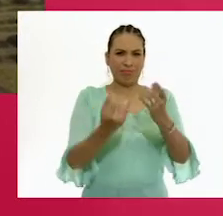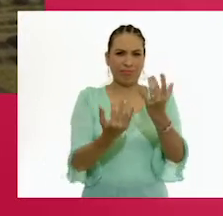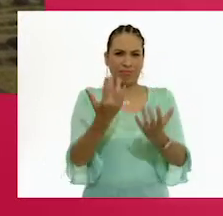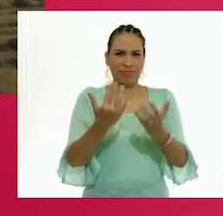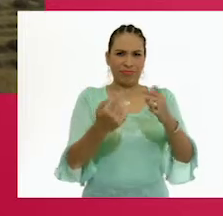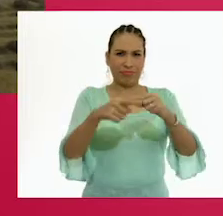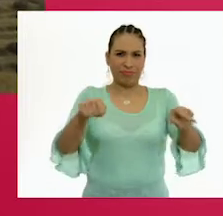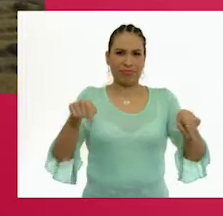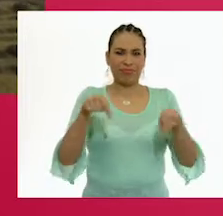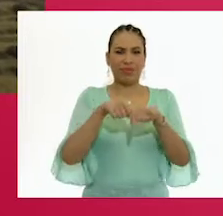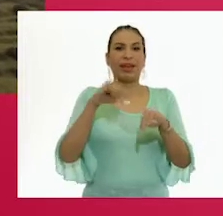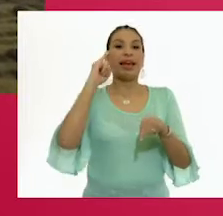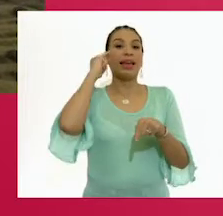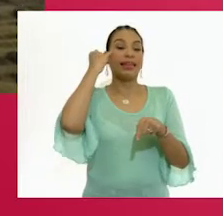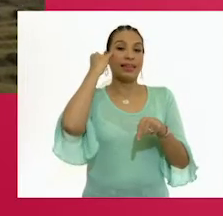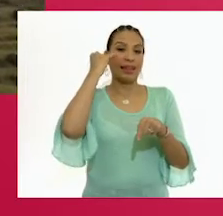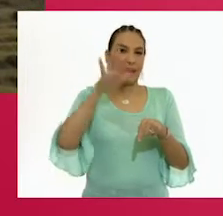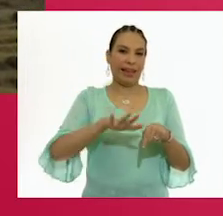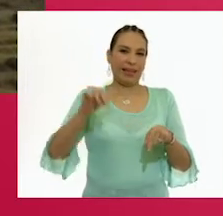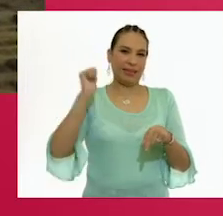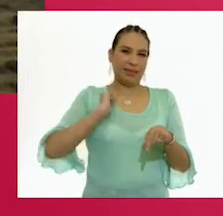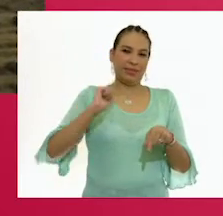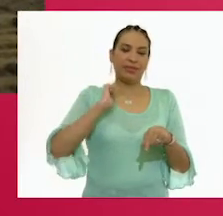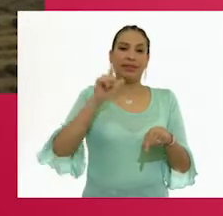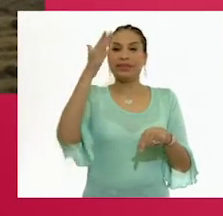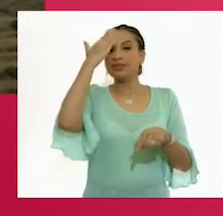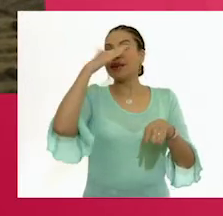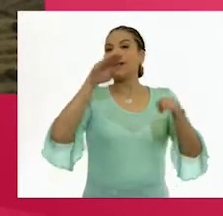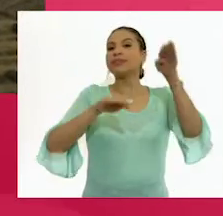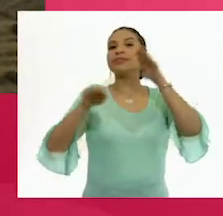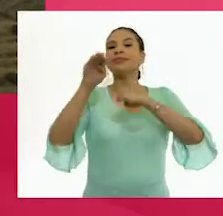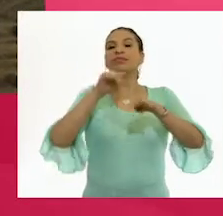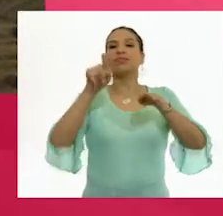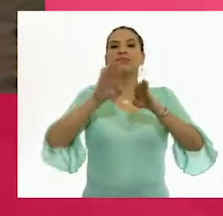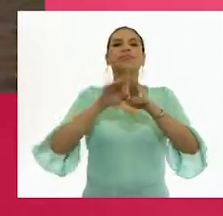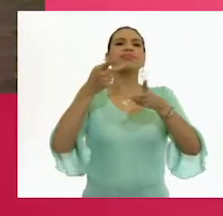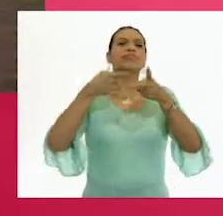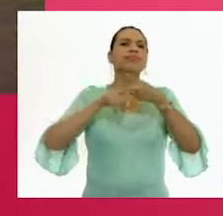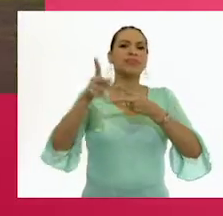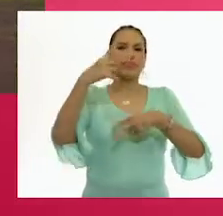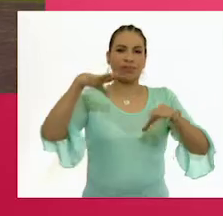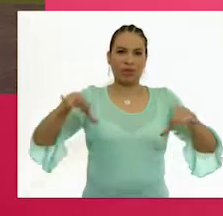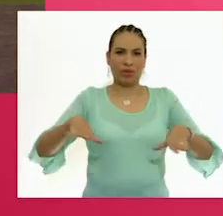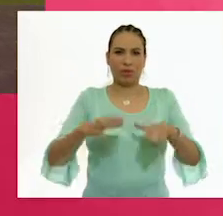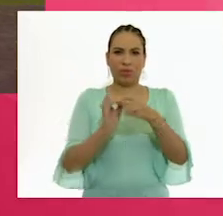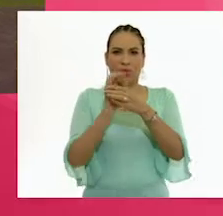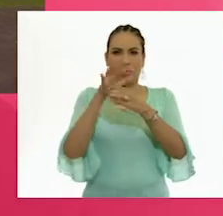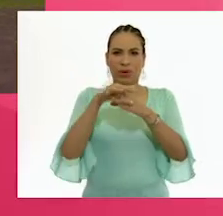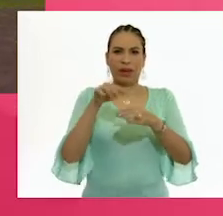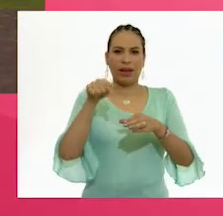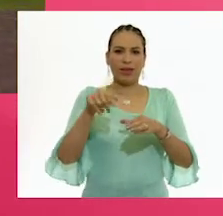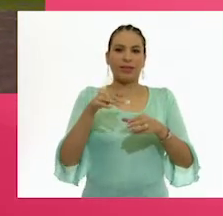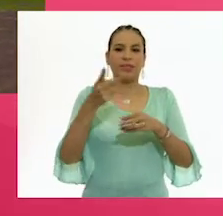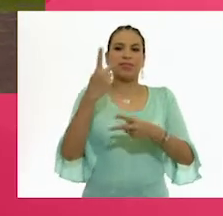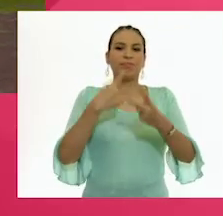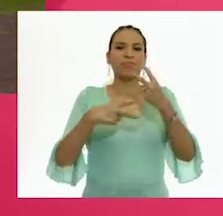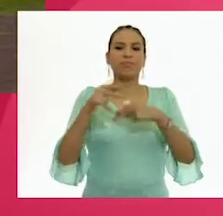Los indígenas de la región sabían que el cerro era de origen volcánico. ¿Nos